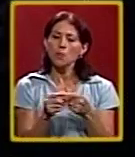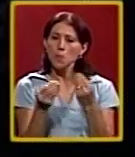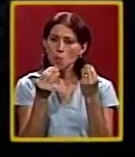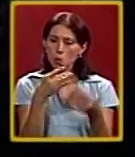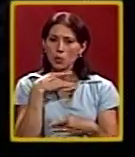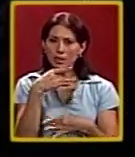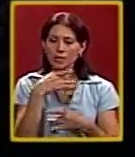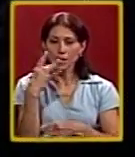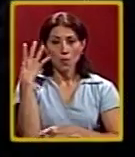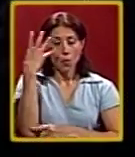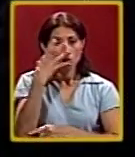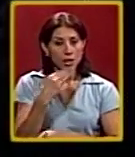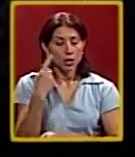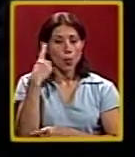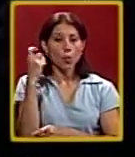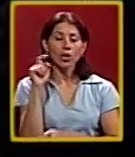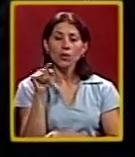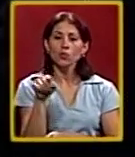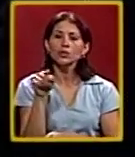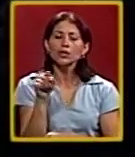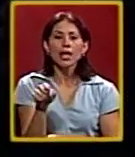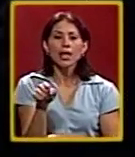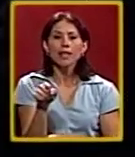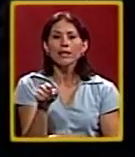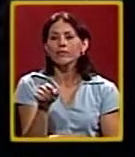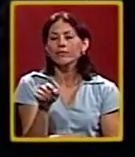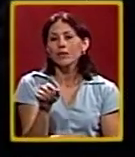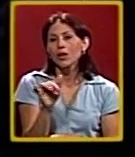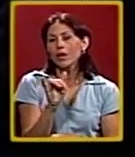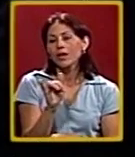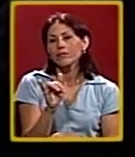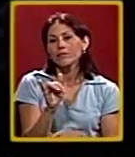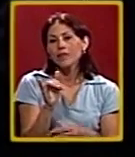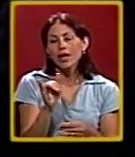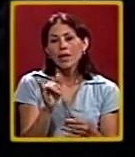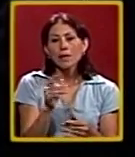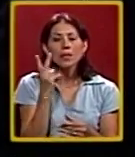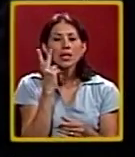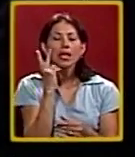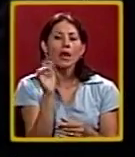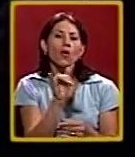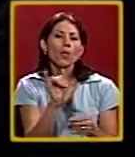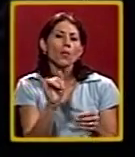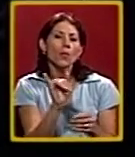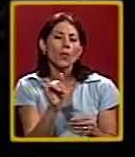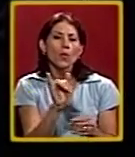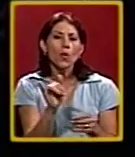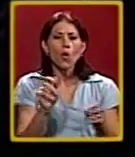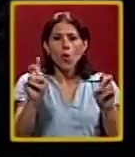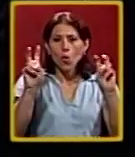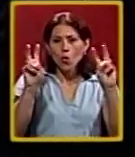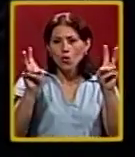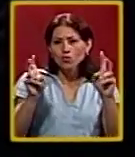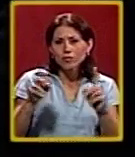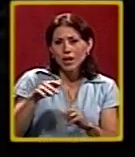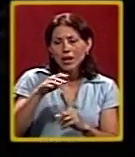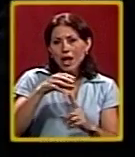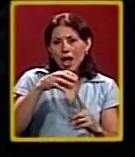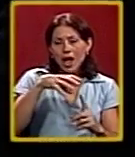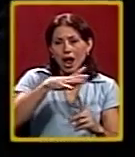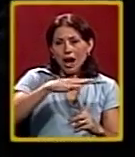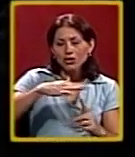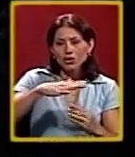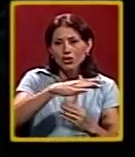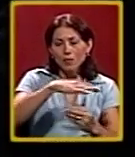lindo, porque se encontraba usted, como antes comentábamos, un archipiélago, ¿verdad? Diferente en toda Centroamérica,